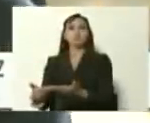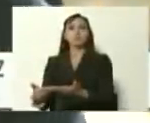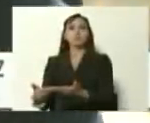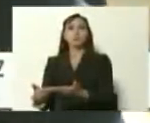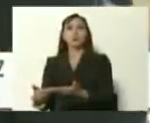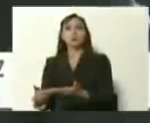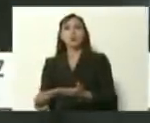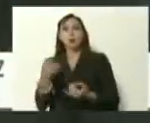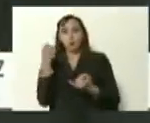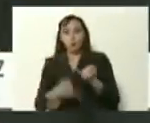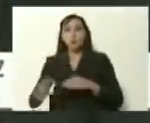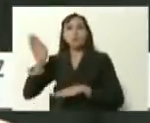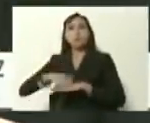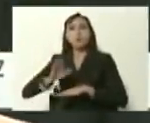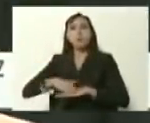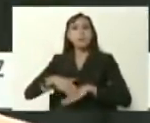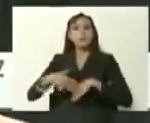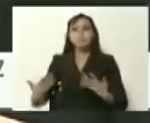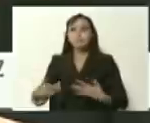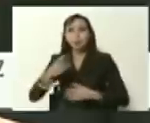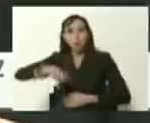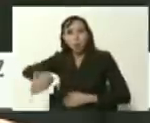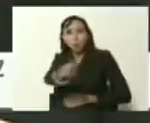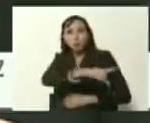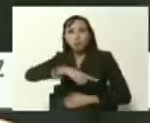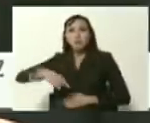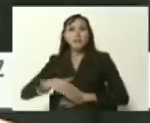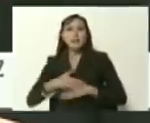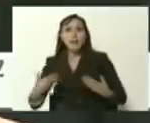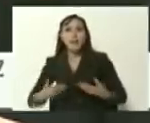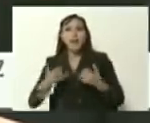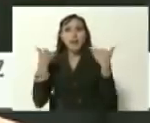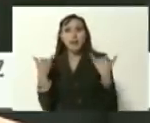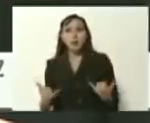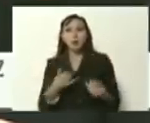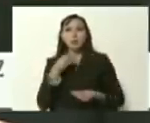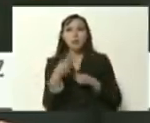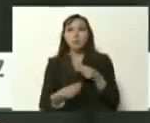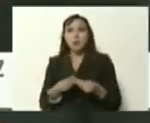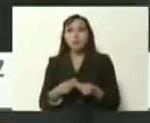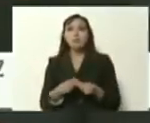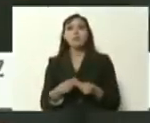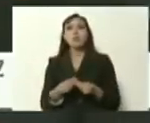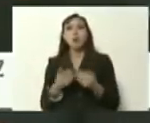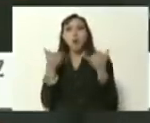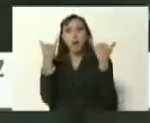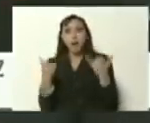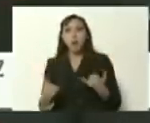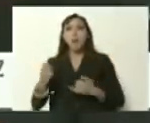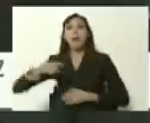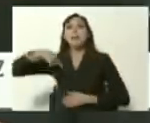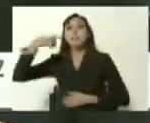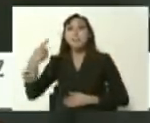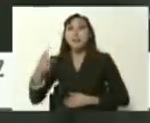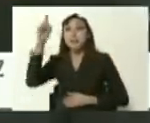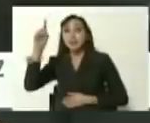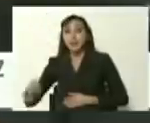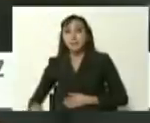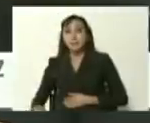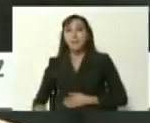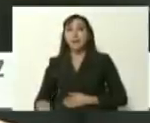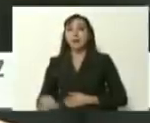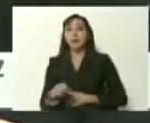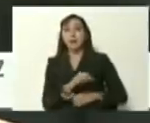Y el último llamado es, pastor y pastora, que estamos hoy acá, a partir de este momento y de mañana, a finalizar este